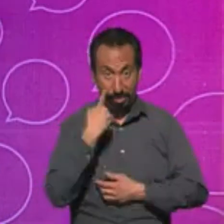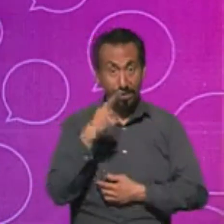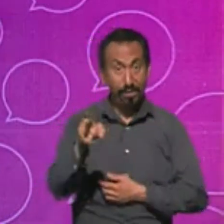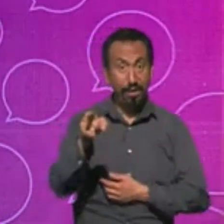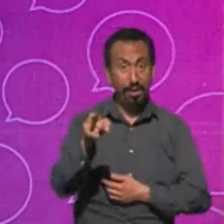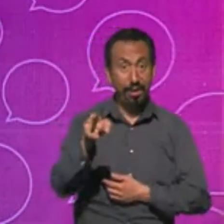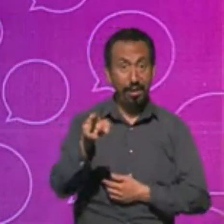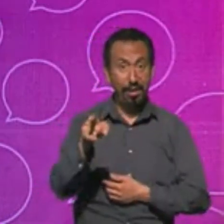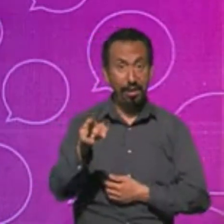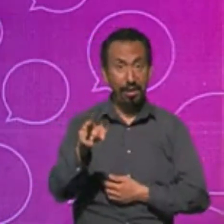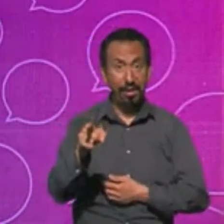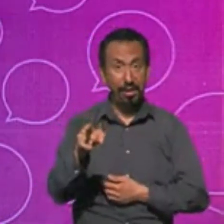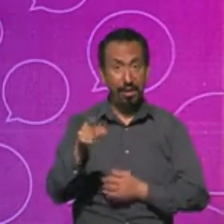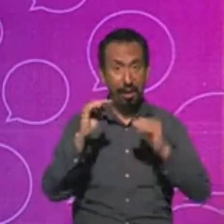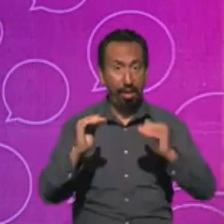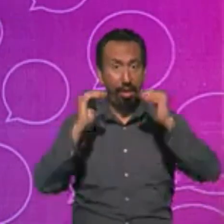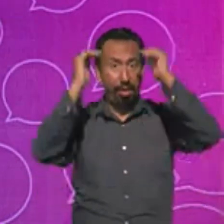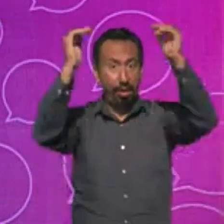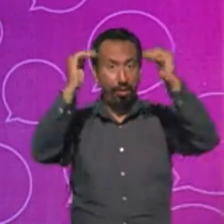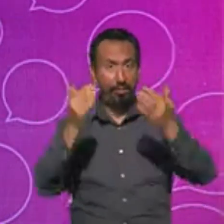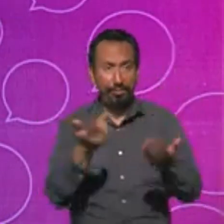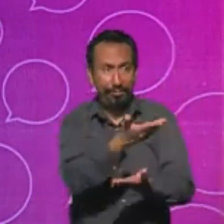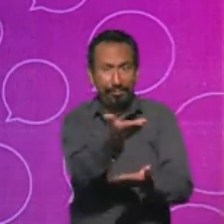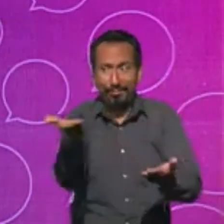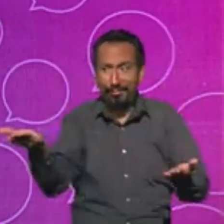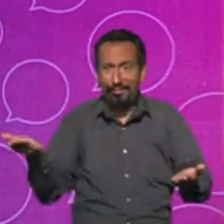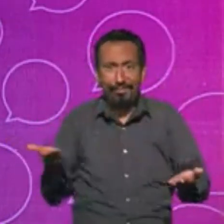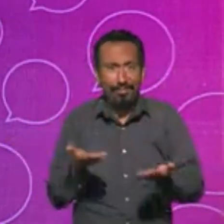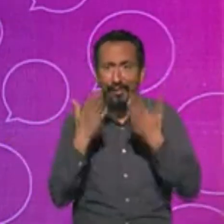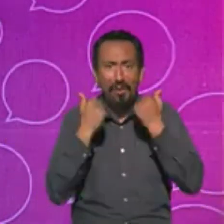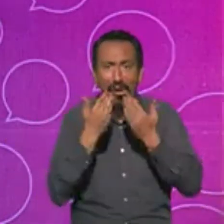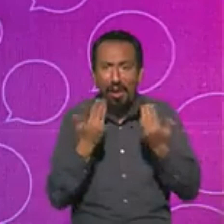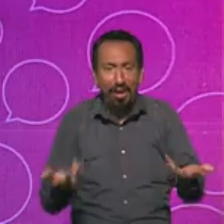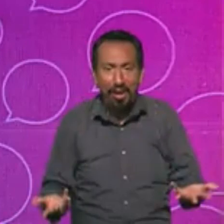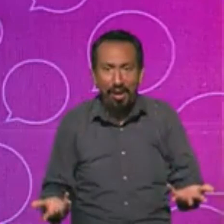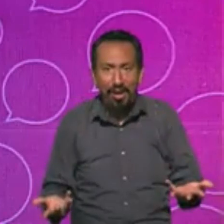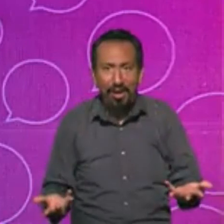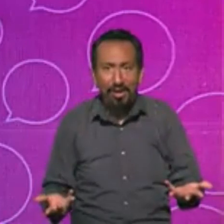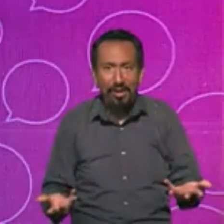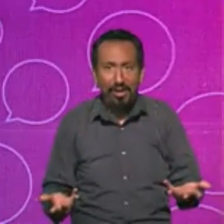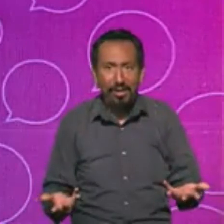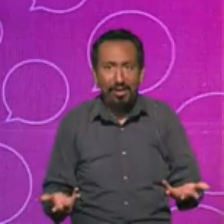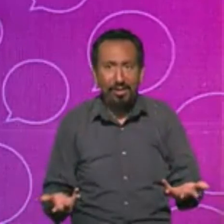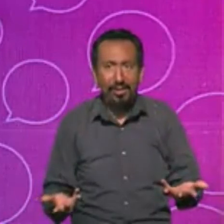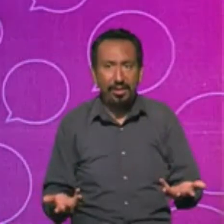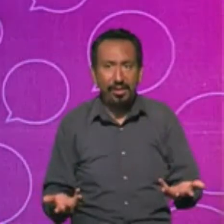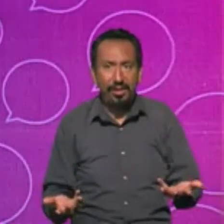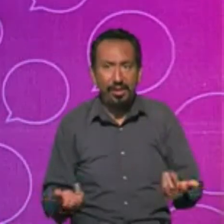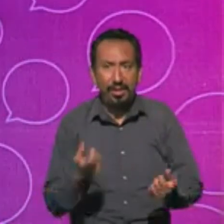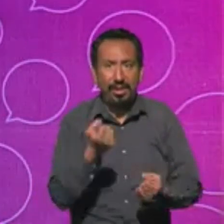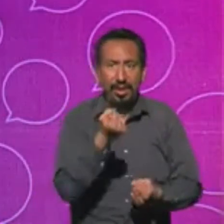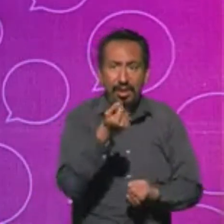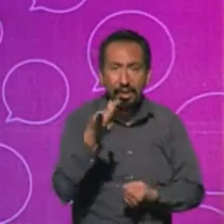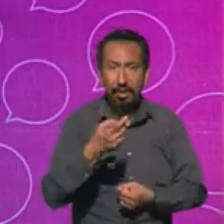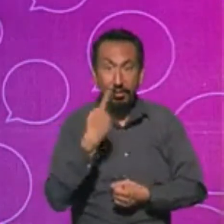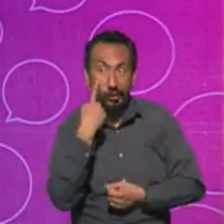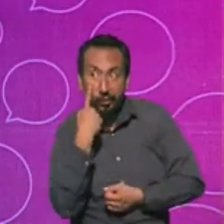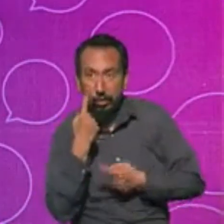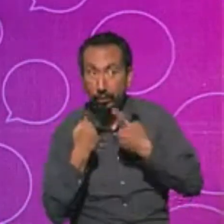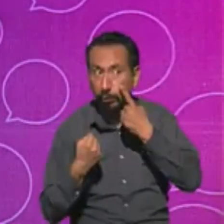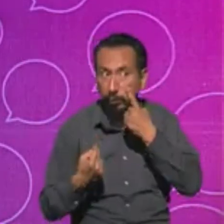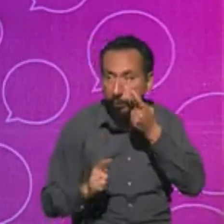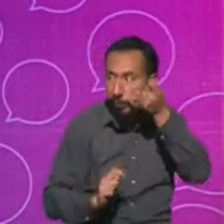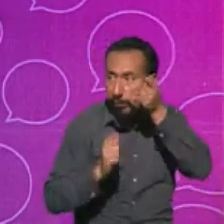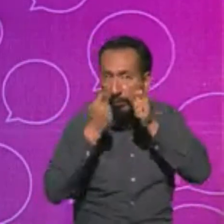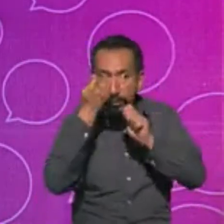que falta madurez en la mesa y que la señal las señales entre unos y entre otros